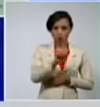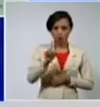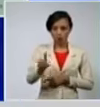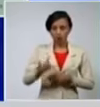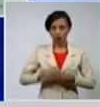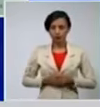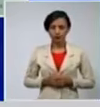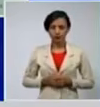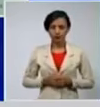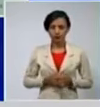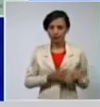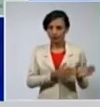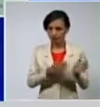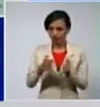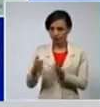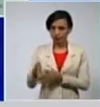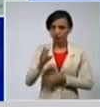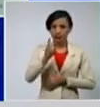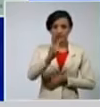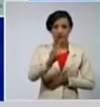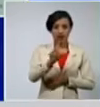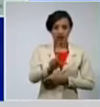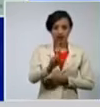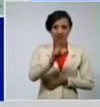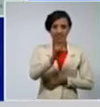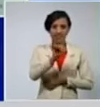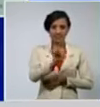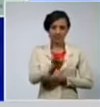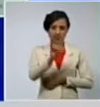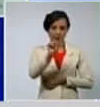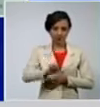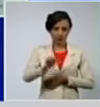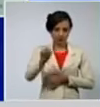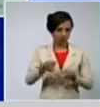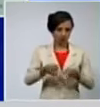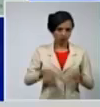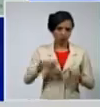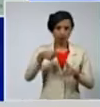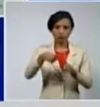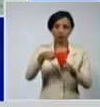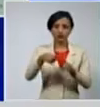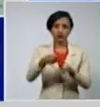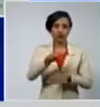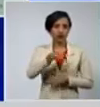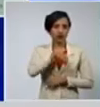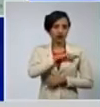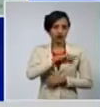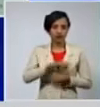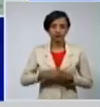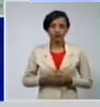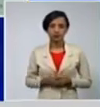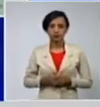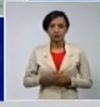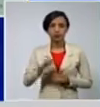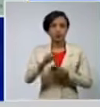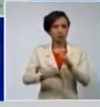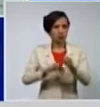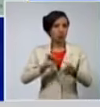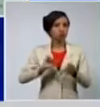Villa Clara, 17 casos autóctonos ayer, provincia que ha ido controlando la